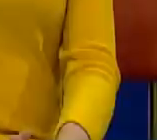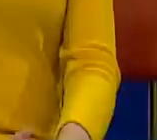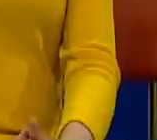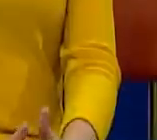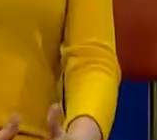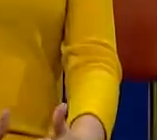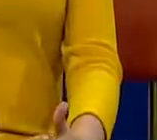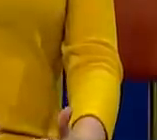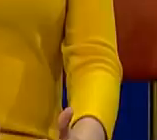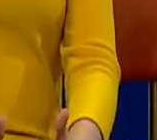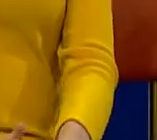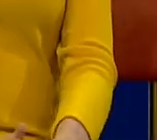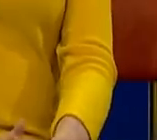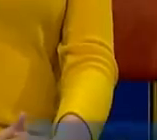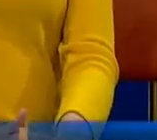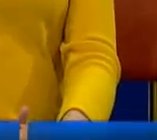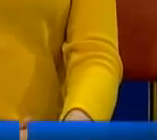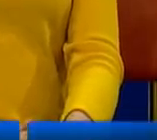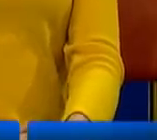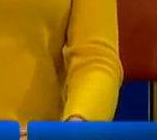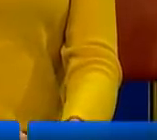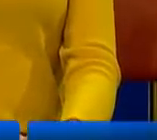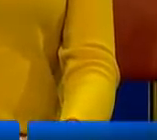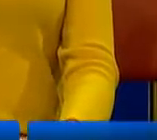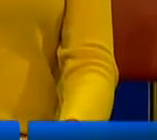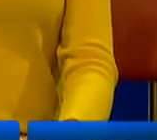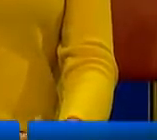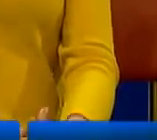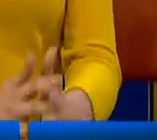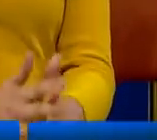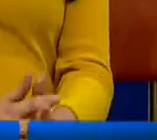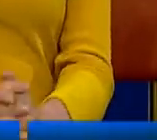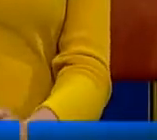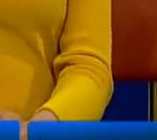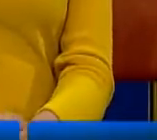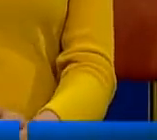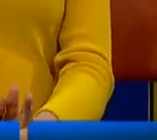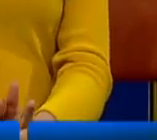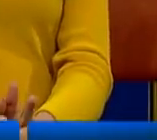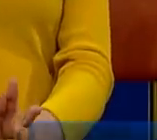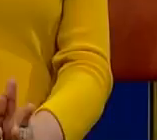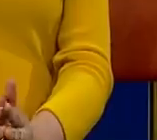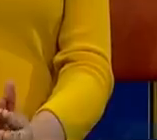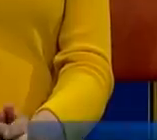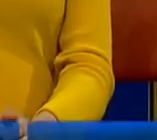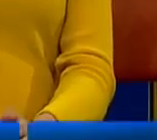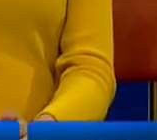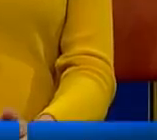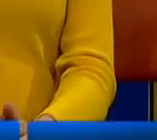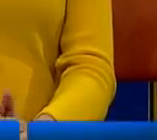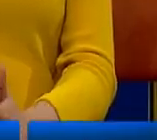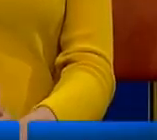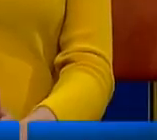mañana. Así es, y en amarillo pueden circular los vehículos con placas terminadas en número impar, es decir, en 1, 3,